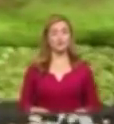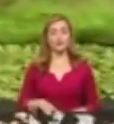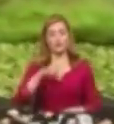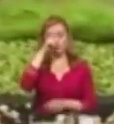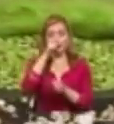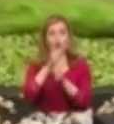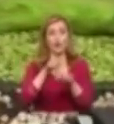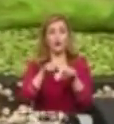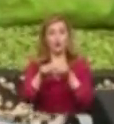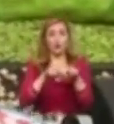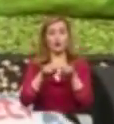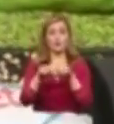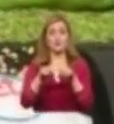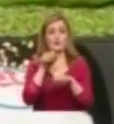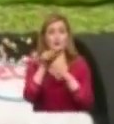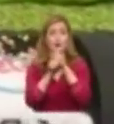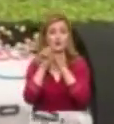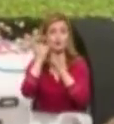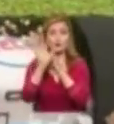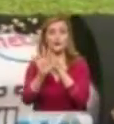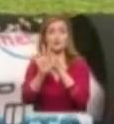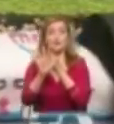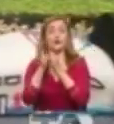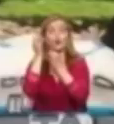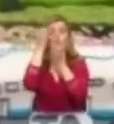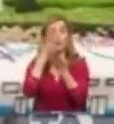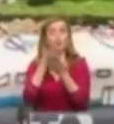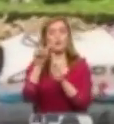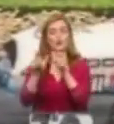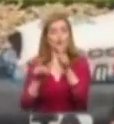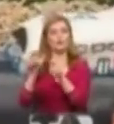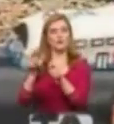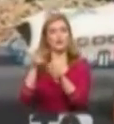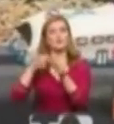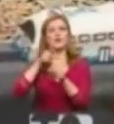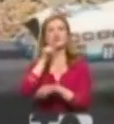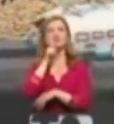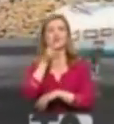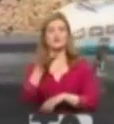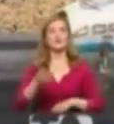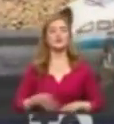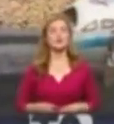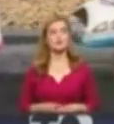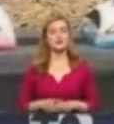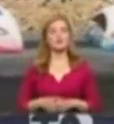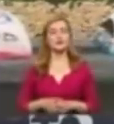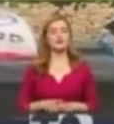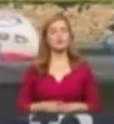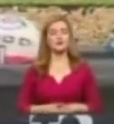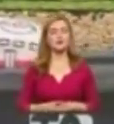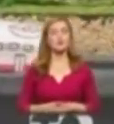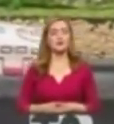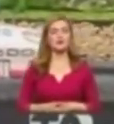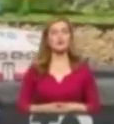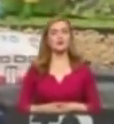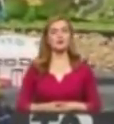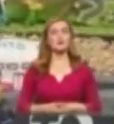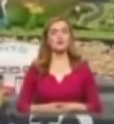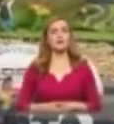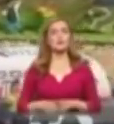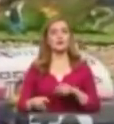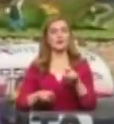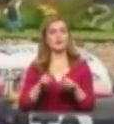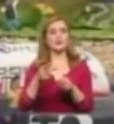fieles concursantes, es el quinto año. Me contaban un poco de los personajes. ¿Qué personajes han participado? Bueno, nosotros hemos participado con